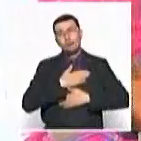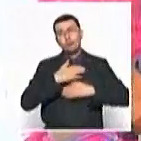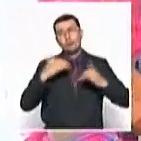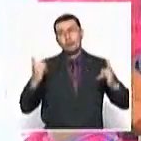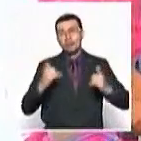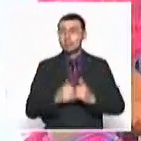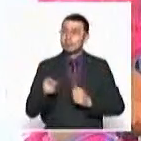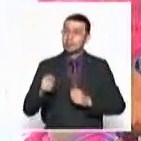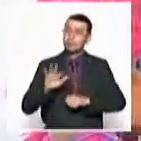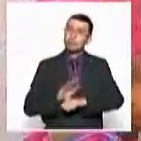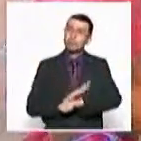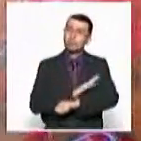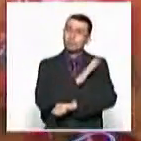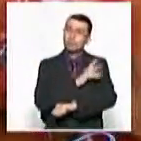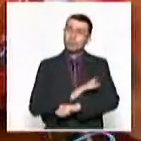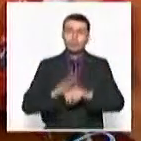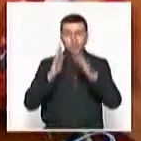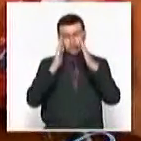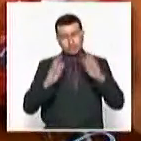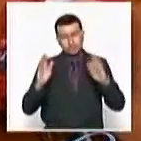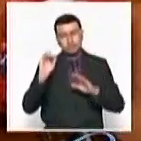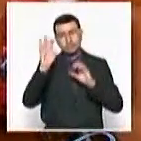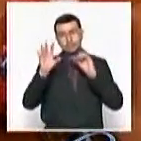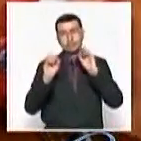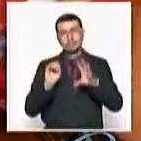la música de Navidad es una maravilla.